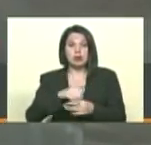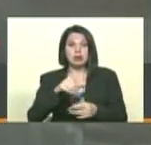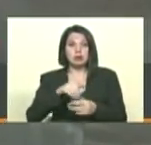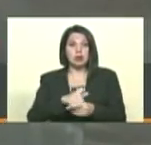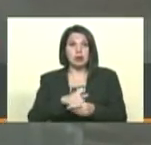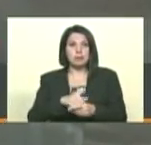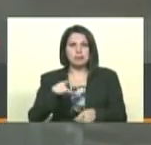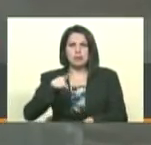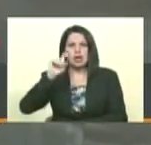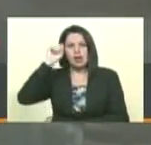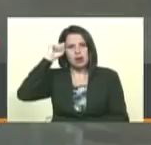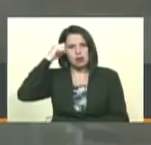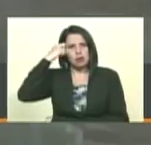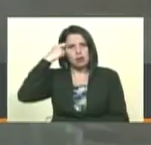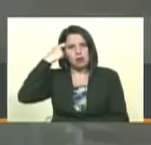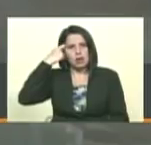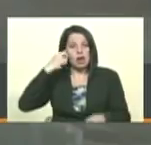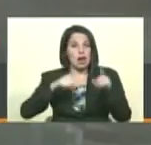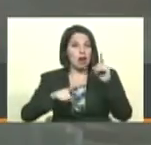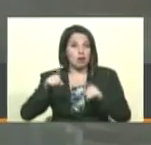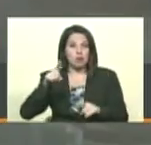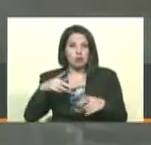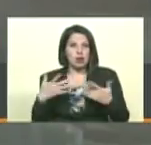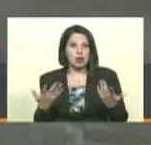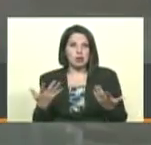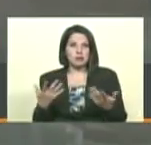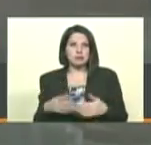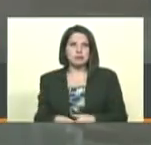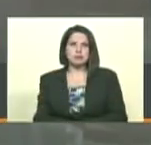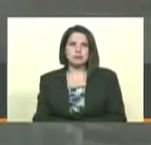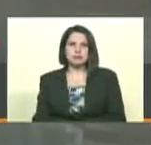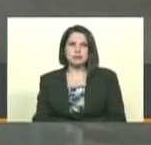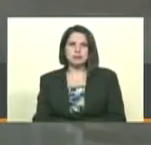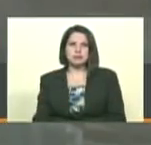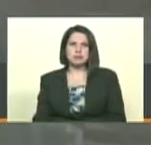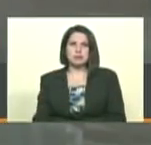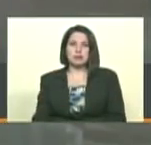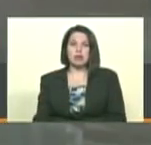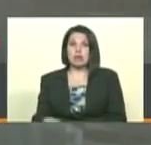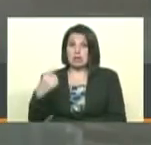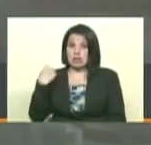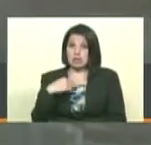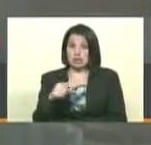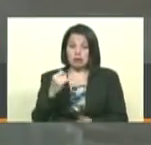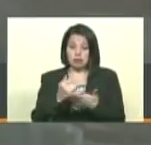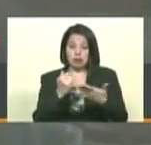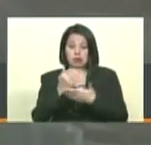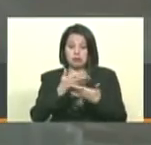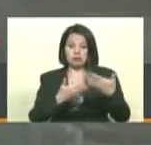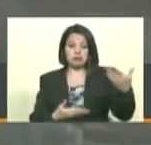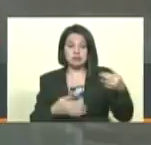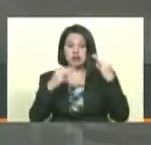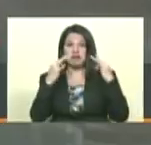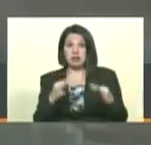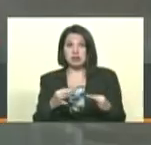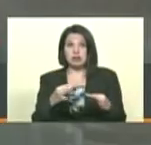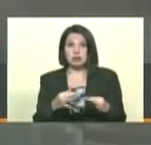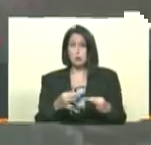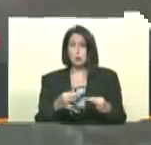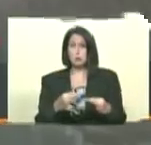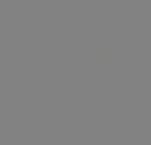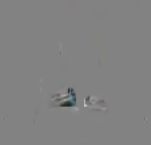Para recordar algunas de ellas, nosotros tenemos un registro electoral definitivo que está en